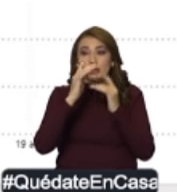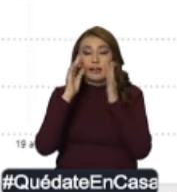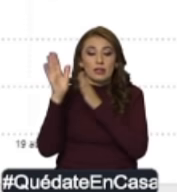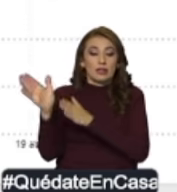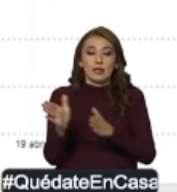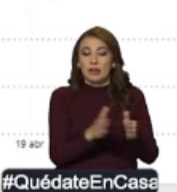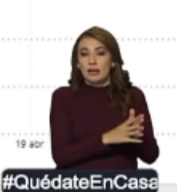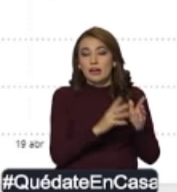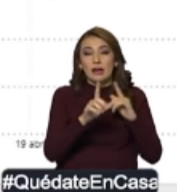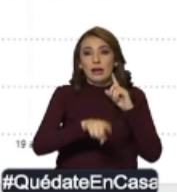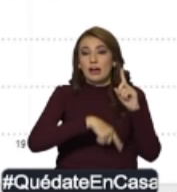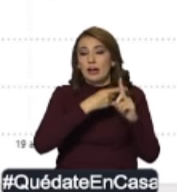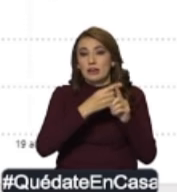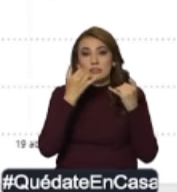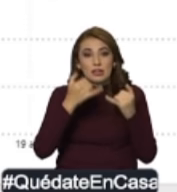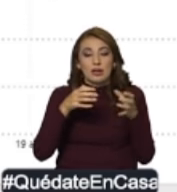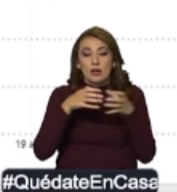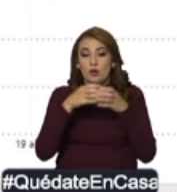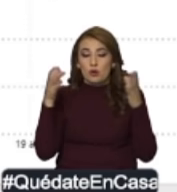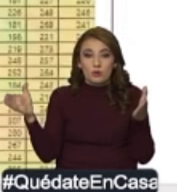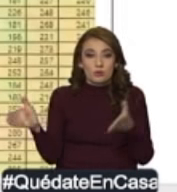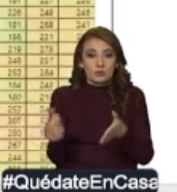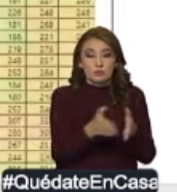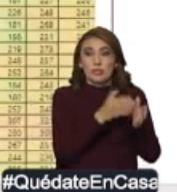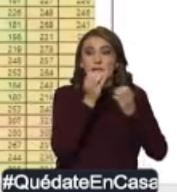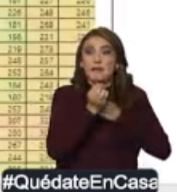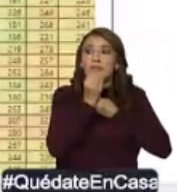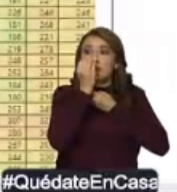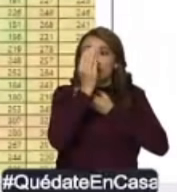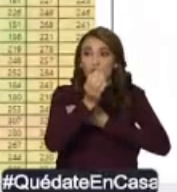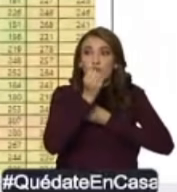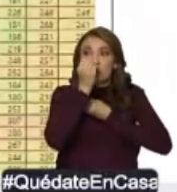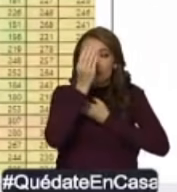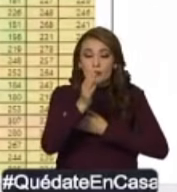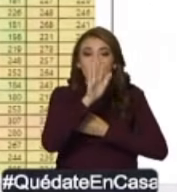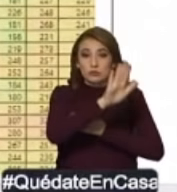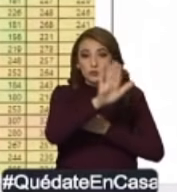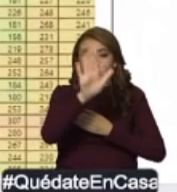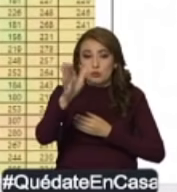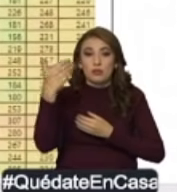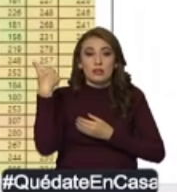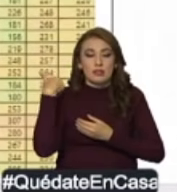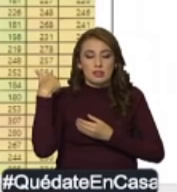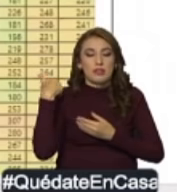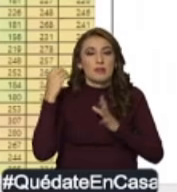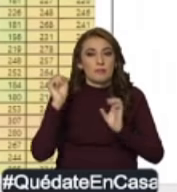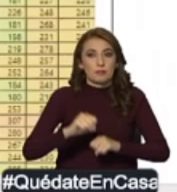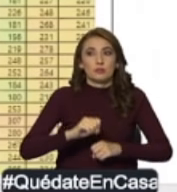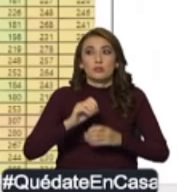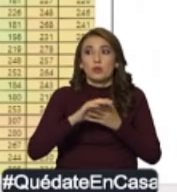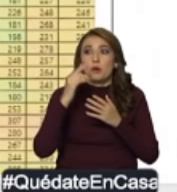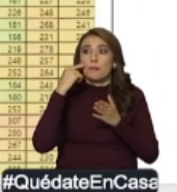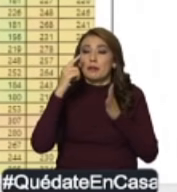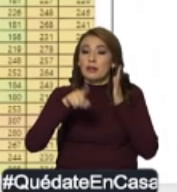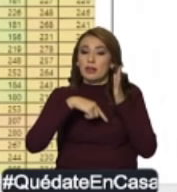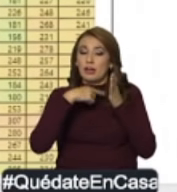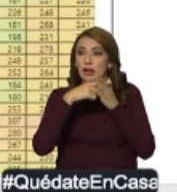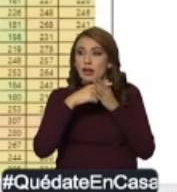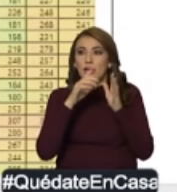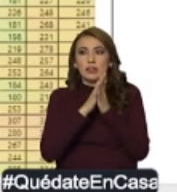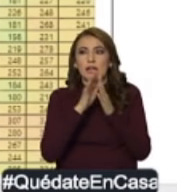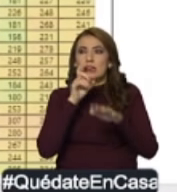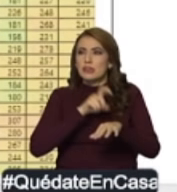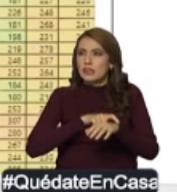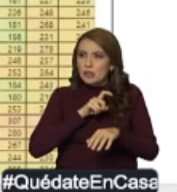del 119%. Estas informaciones nosotros, como ustedes pueden observar, tenemos reloj de datos, sabemos exactamente